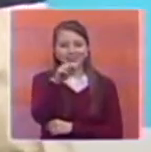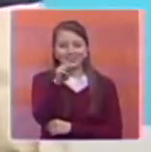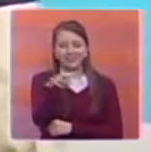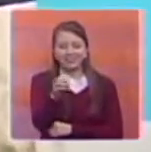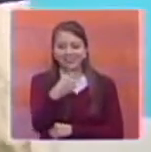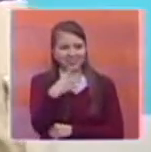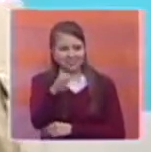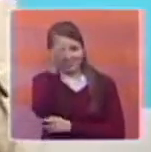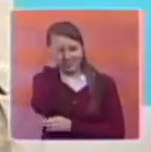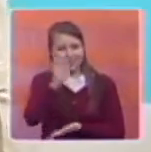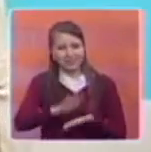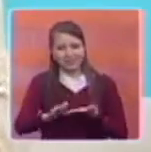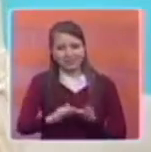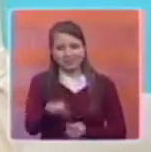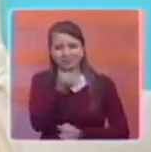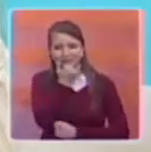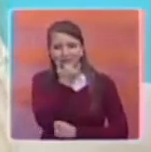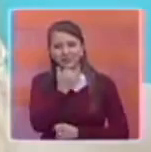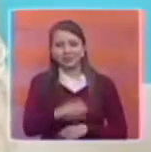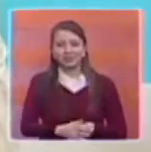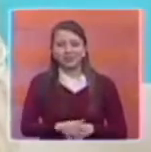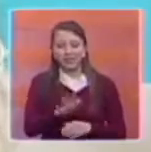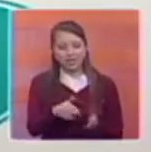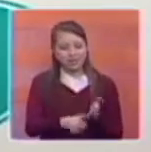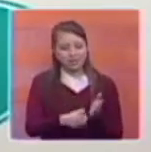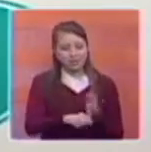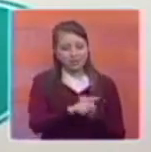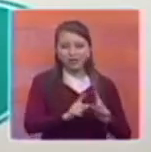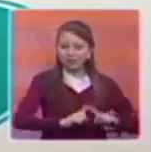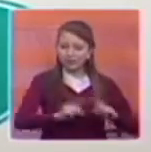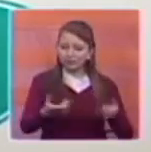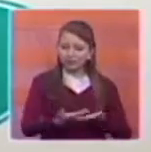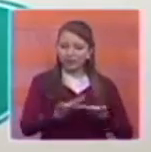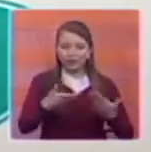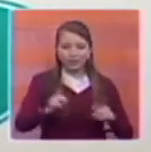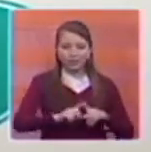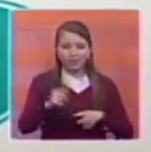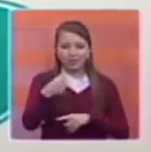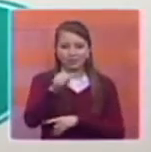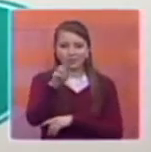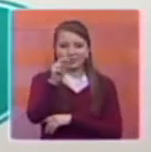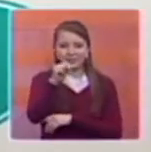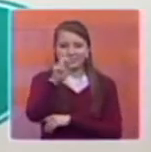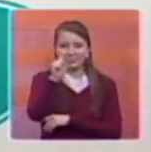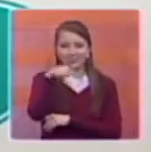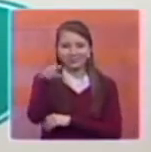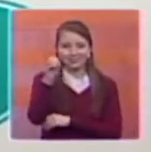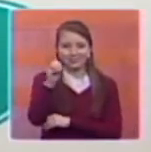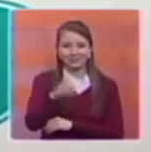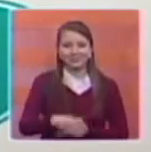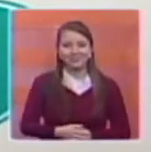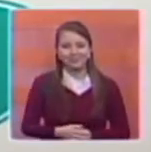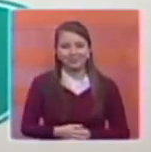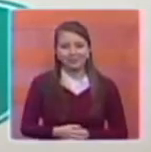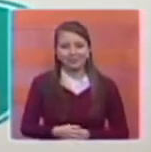es garbanzo, pues gordo. Esto es mote, esto es choclo y el garbanzo es garbanzo. No, pero él dice garbanzo.